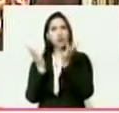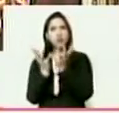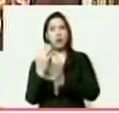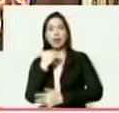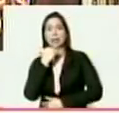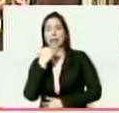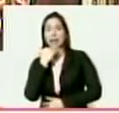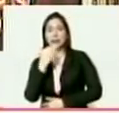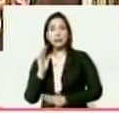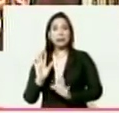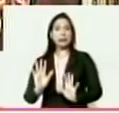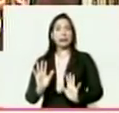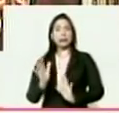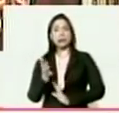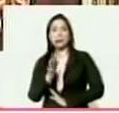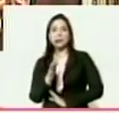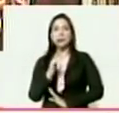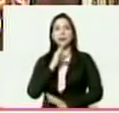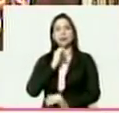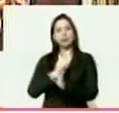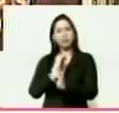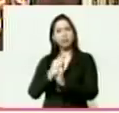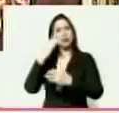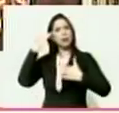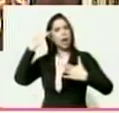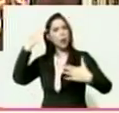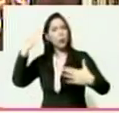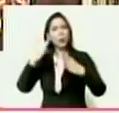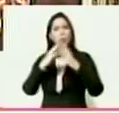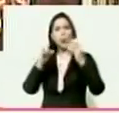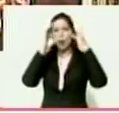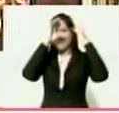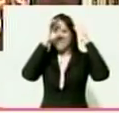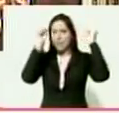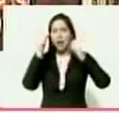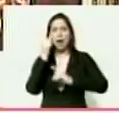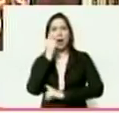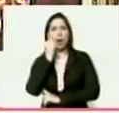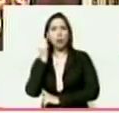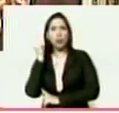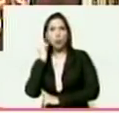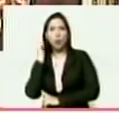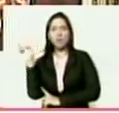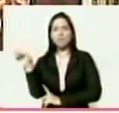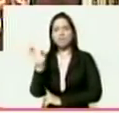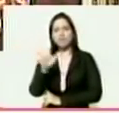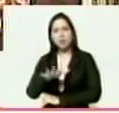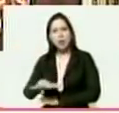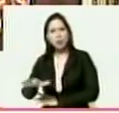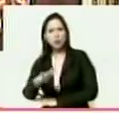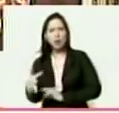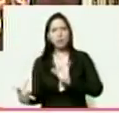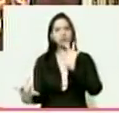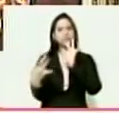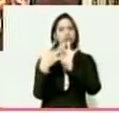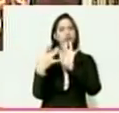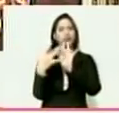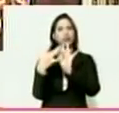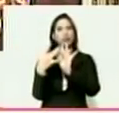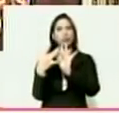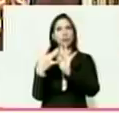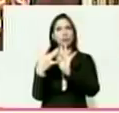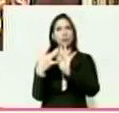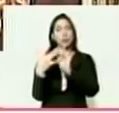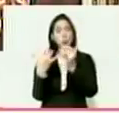ilimitado, en las redes sociales. Saludo a todos los embajadores y embajadoras de Venezuela que están conectados en